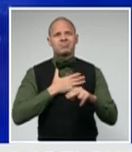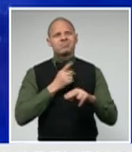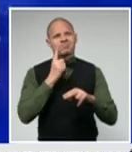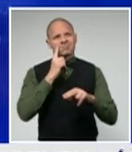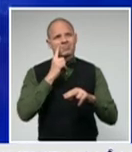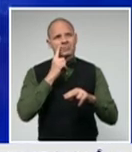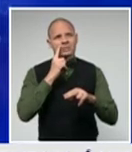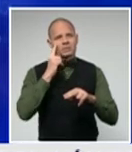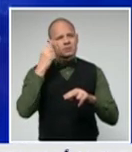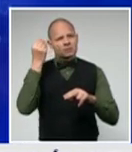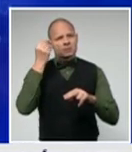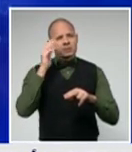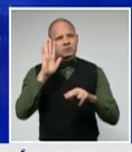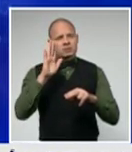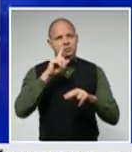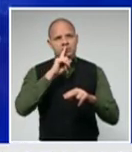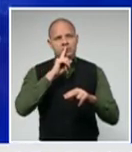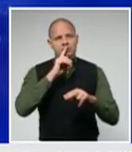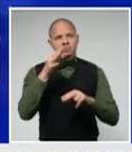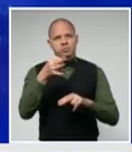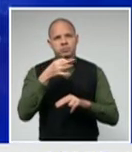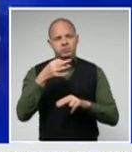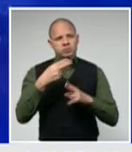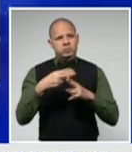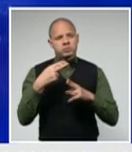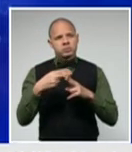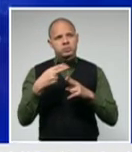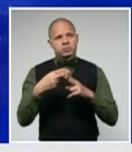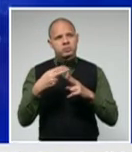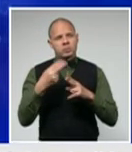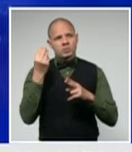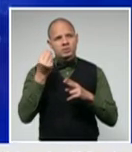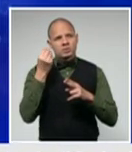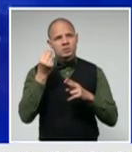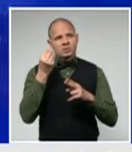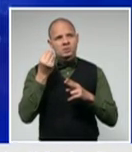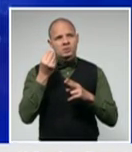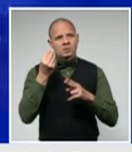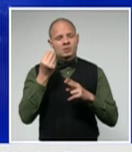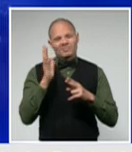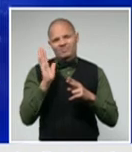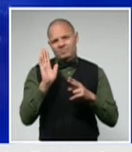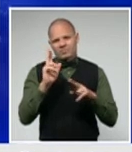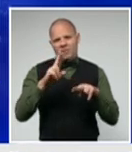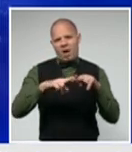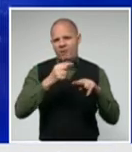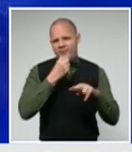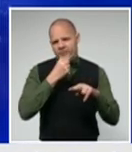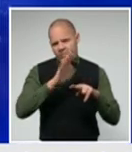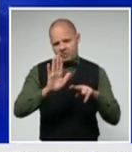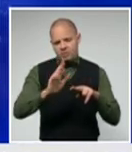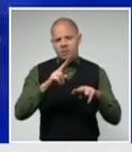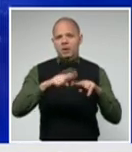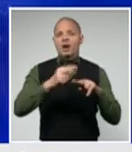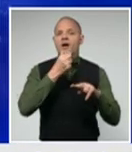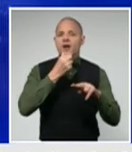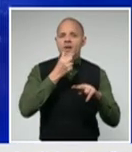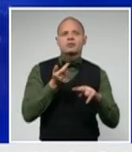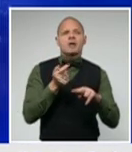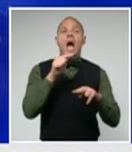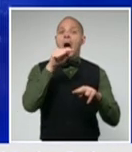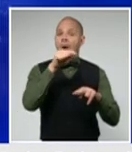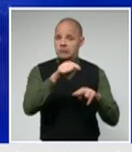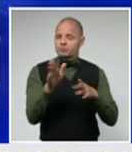Realmente de los municipios que hoy van quedando, pues Habana Vieja, donde además hay un evento, Regla,